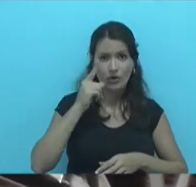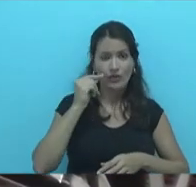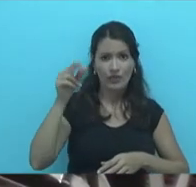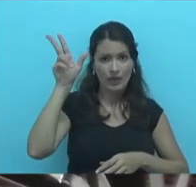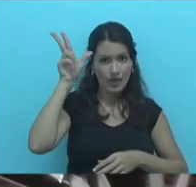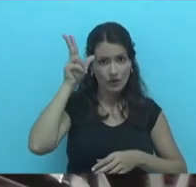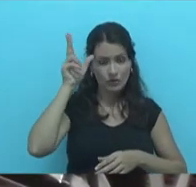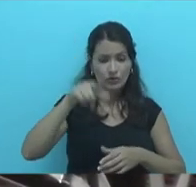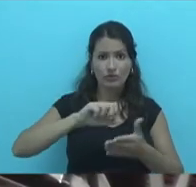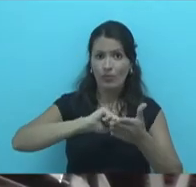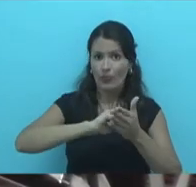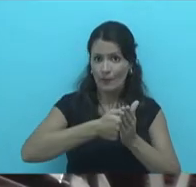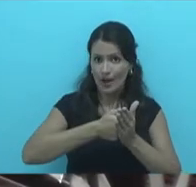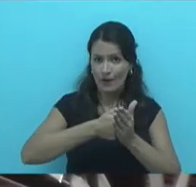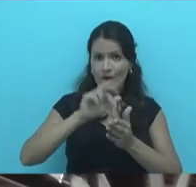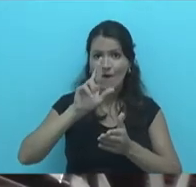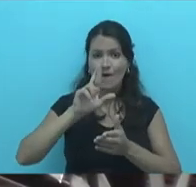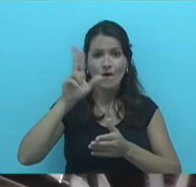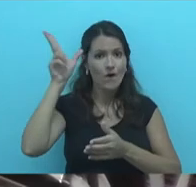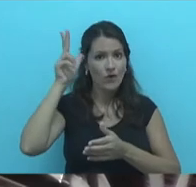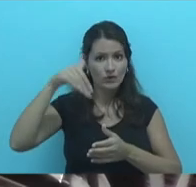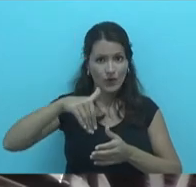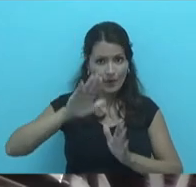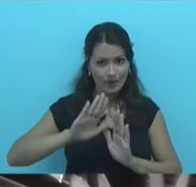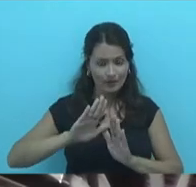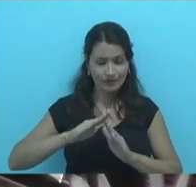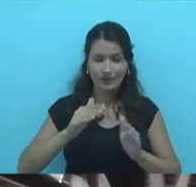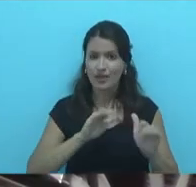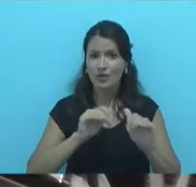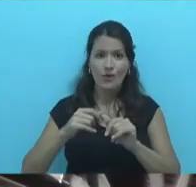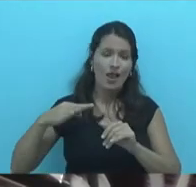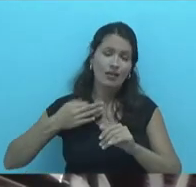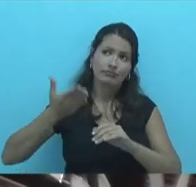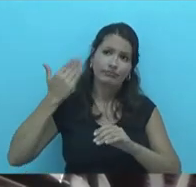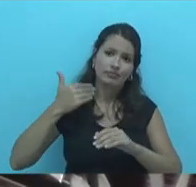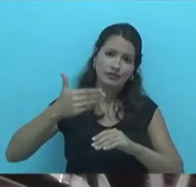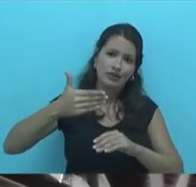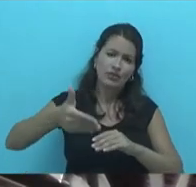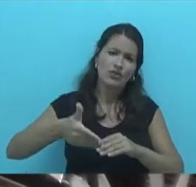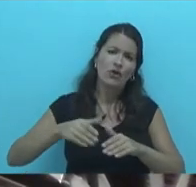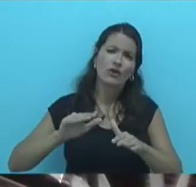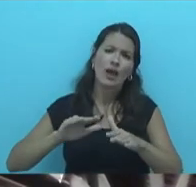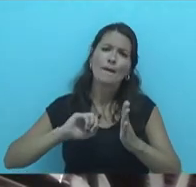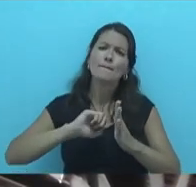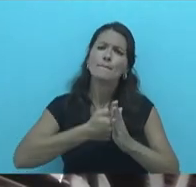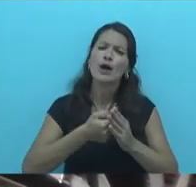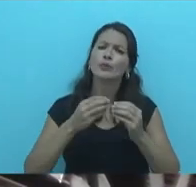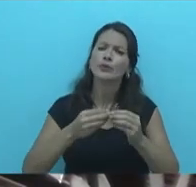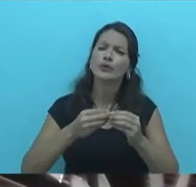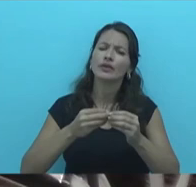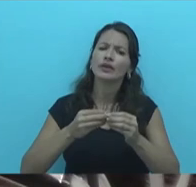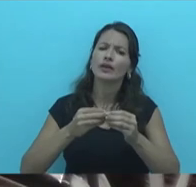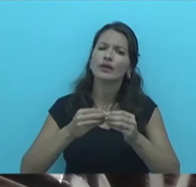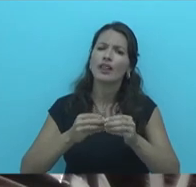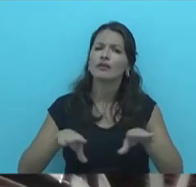8M, como ha sucedido en los últimos años. Y no solamente por la paridad. Es por la igualdad